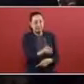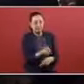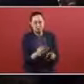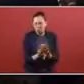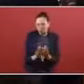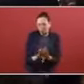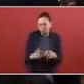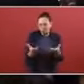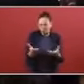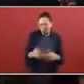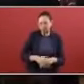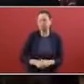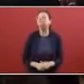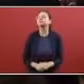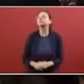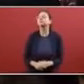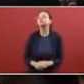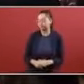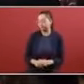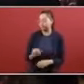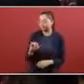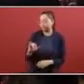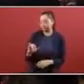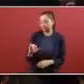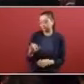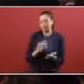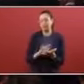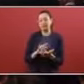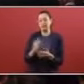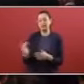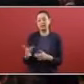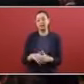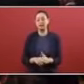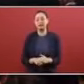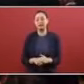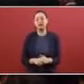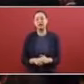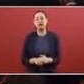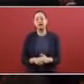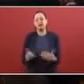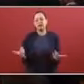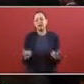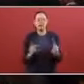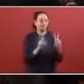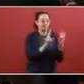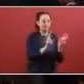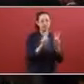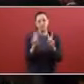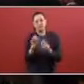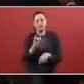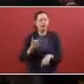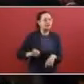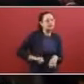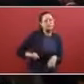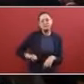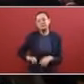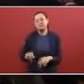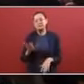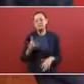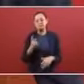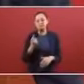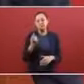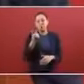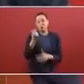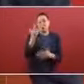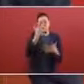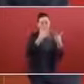gracias. Como es evidente, se ha generado mucho interés en estos temas y también mucha confusión.